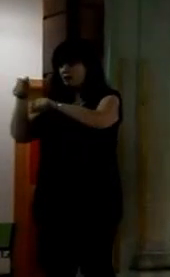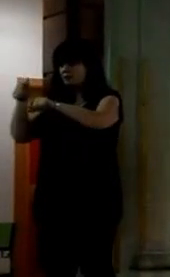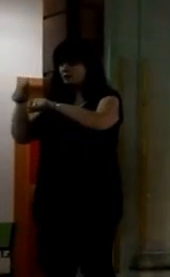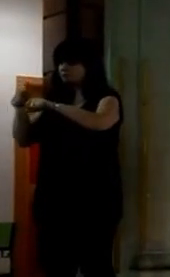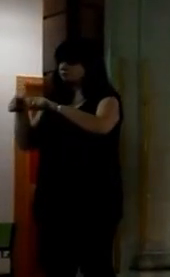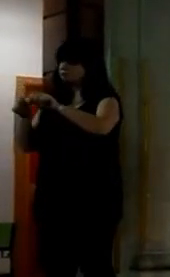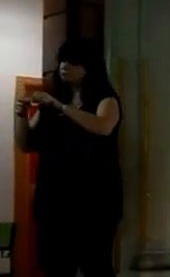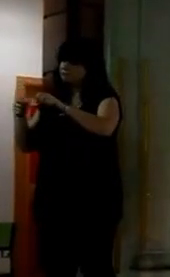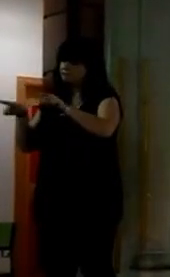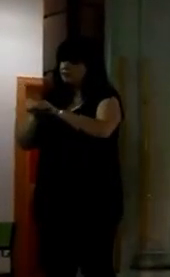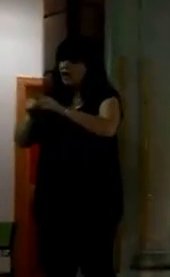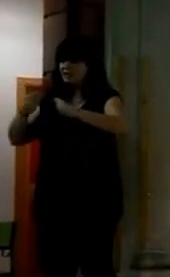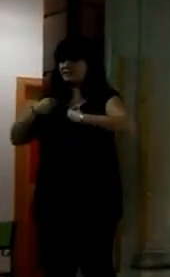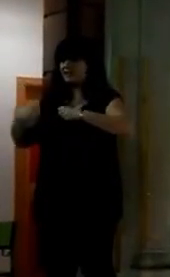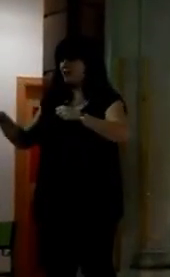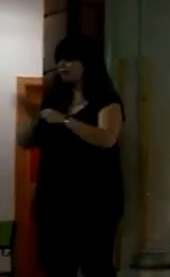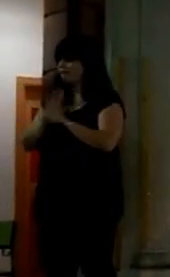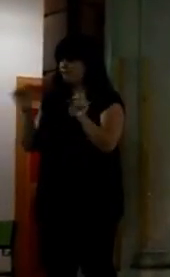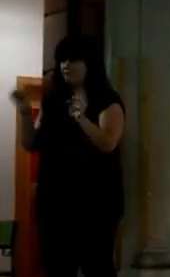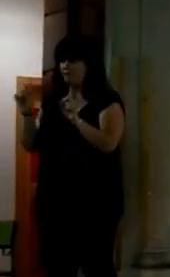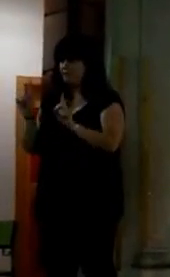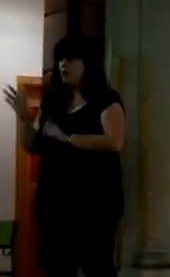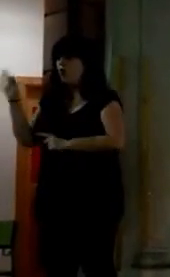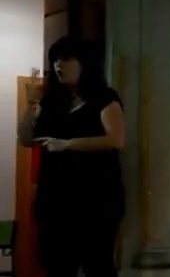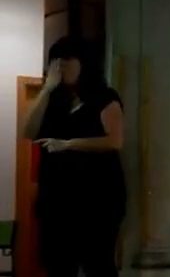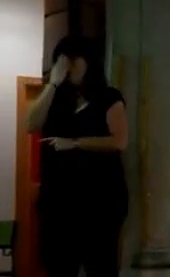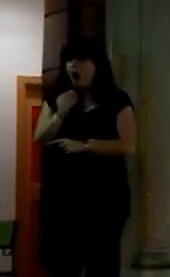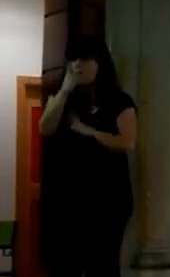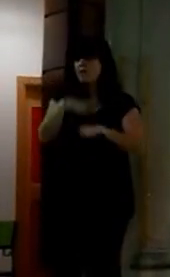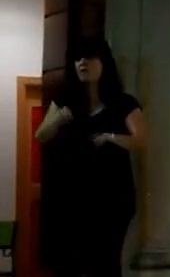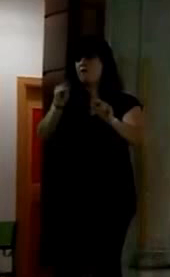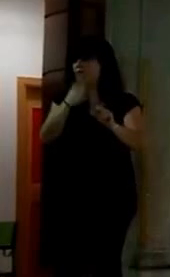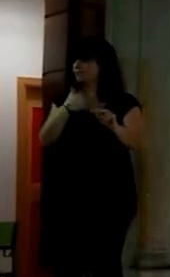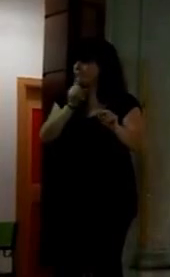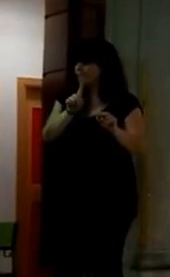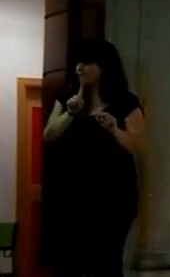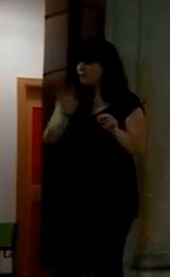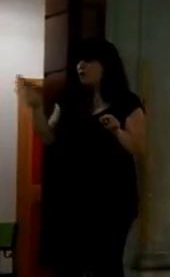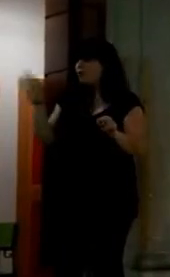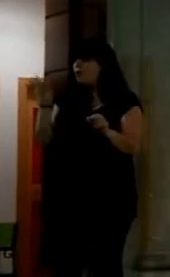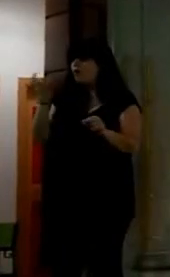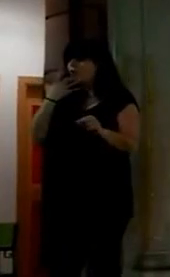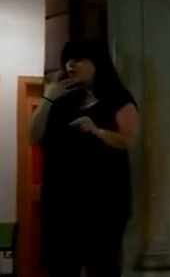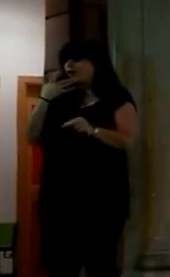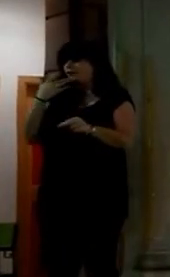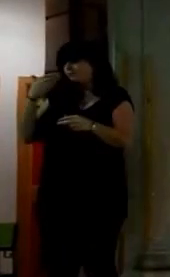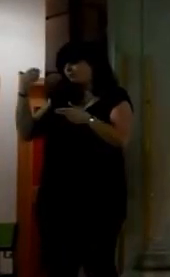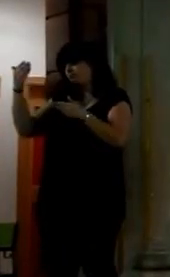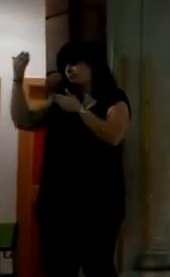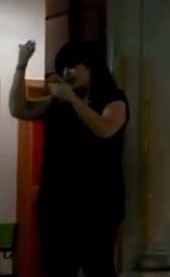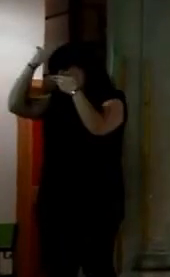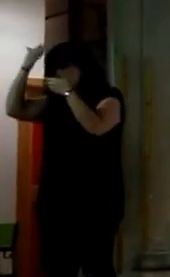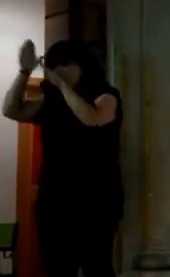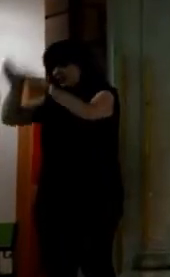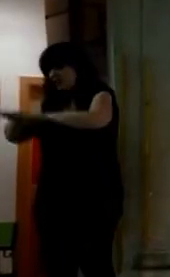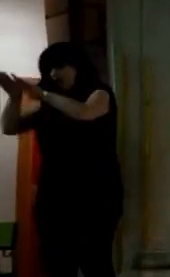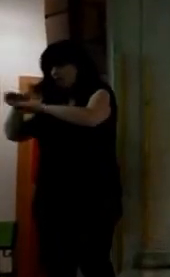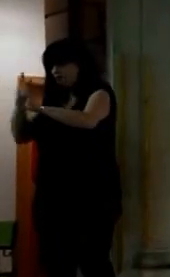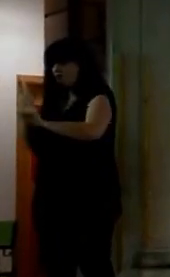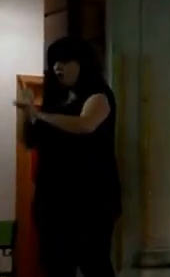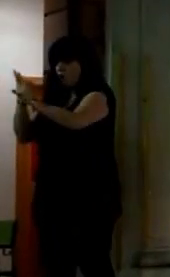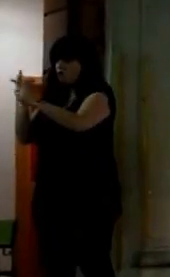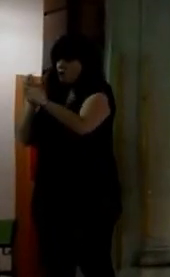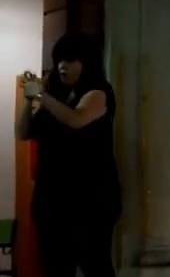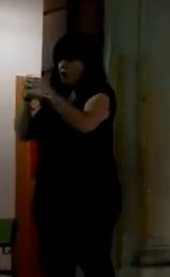queren deixar inconcluso o noso AVE, querían mandarnos á guerra contra o Estado Islámico. O que seguimos sin